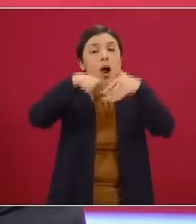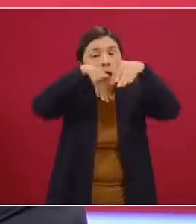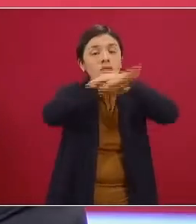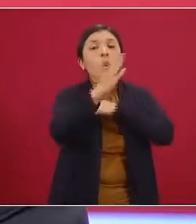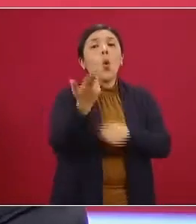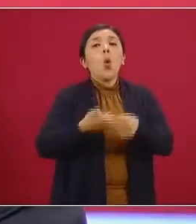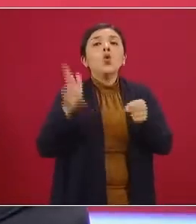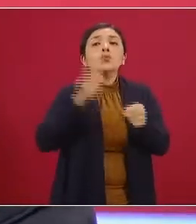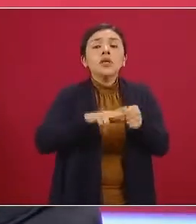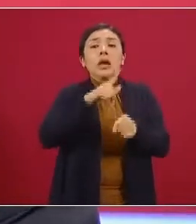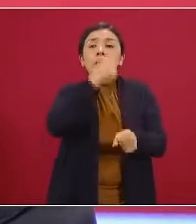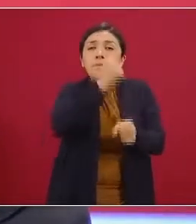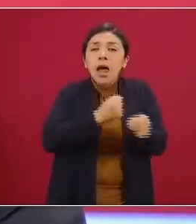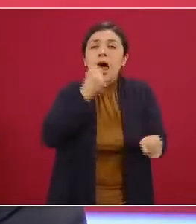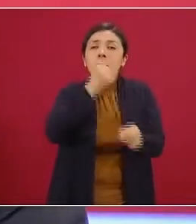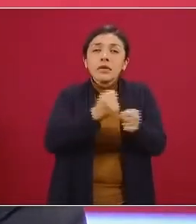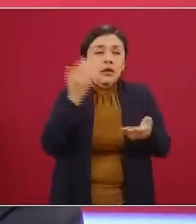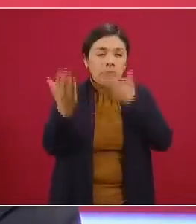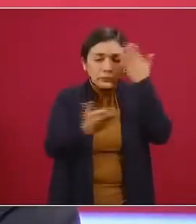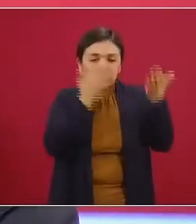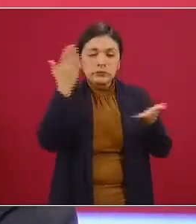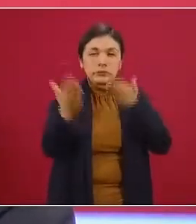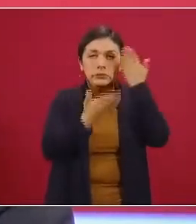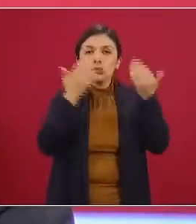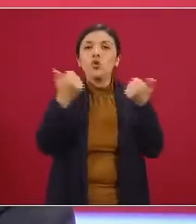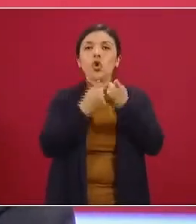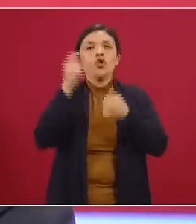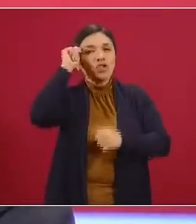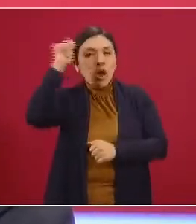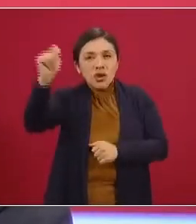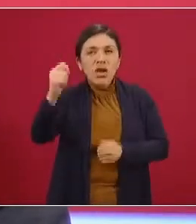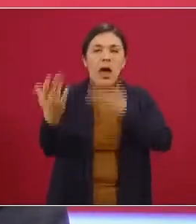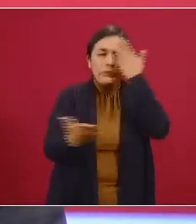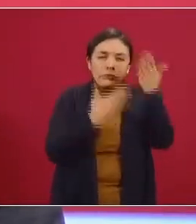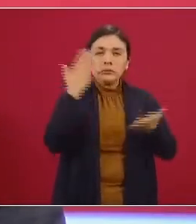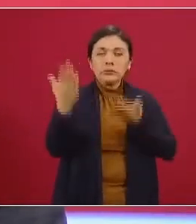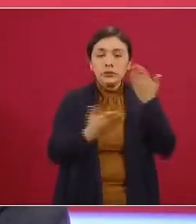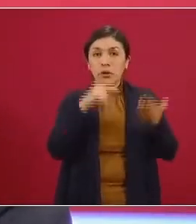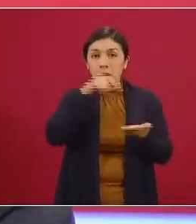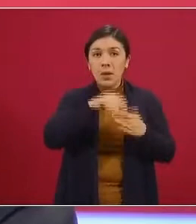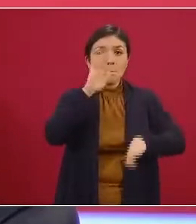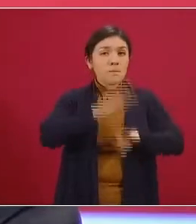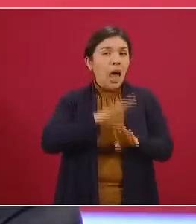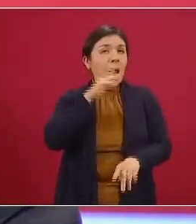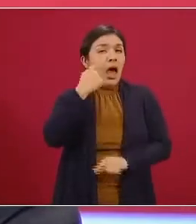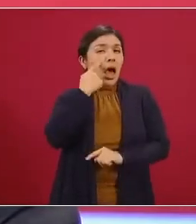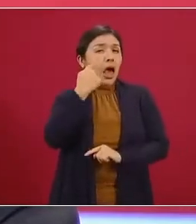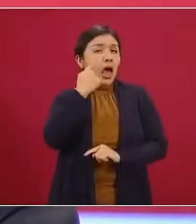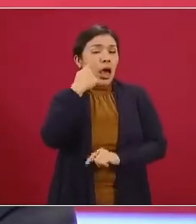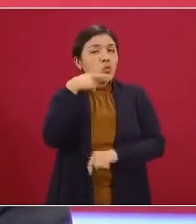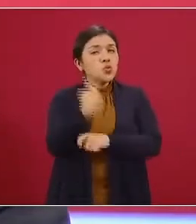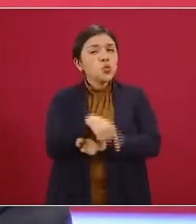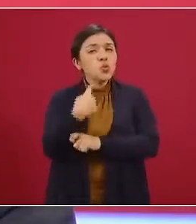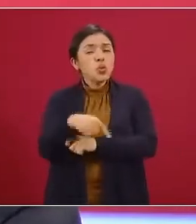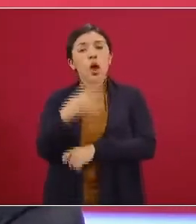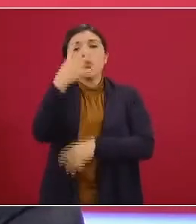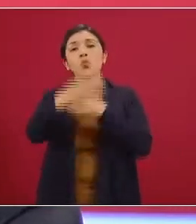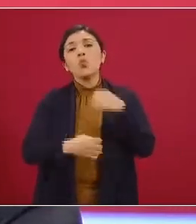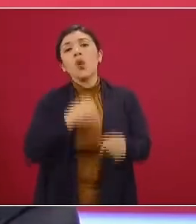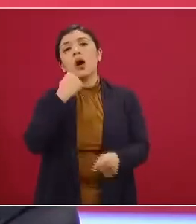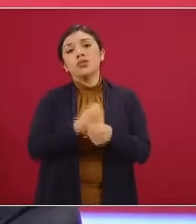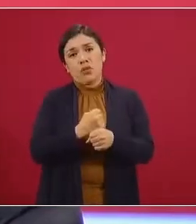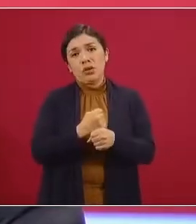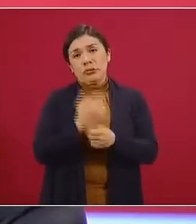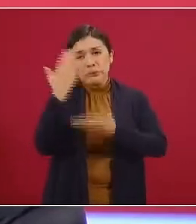es un entrenamiento práctico, además de un entrenamiento teórico, y la mayoría de las especialidades duran 4 años,